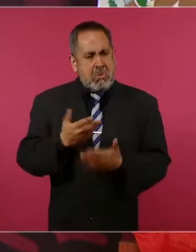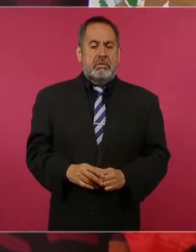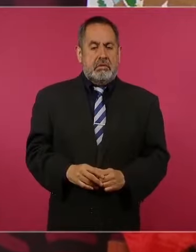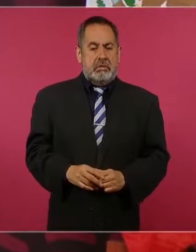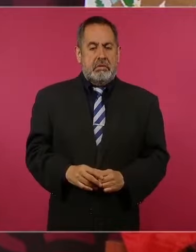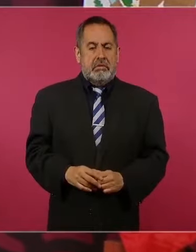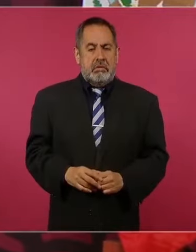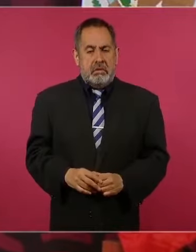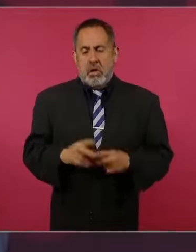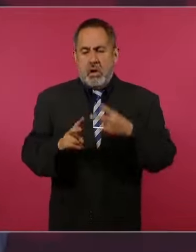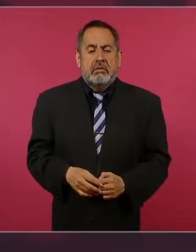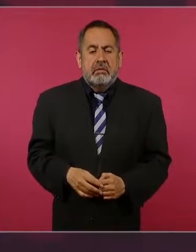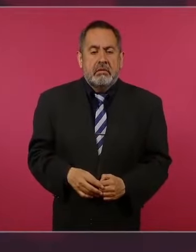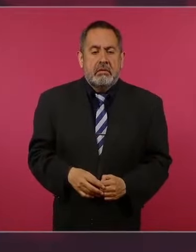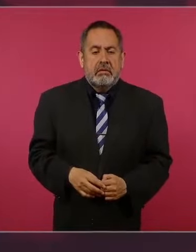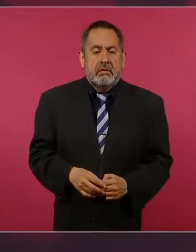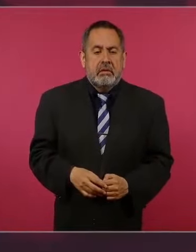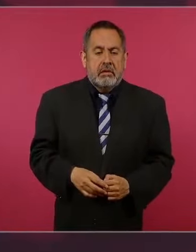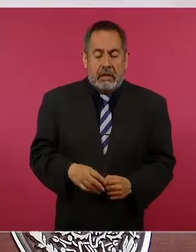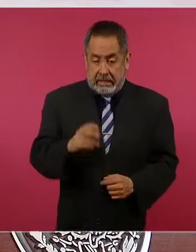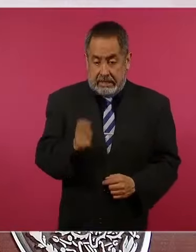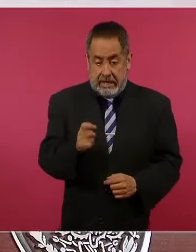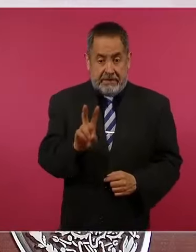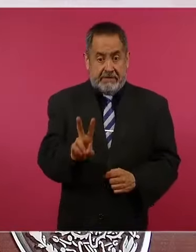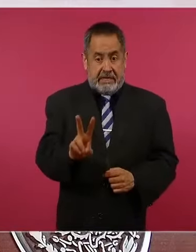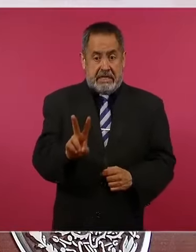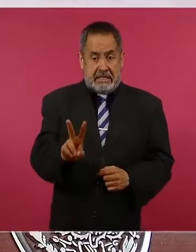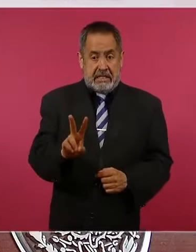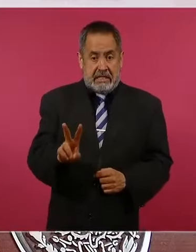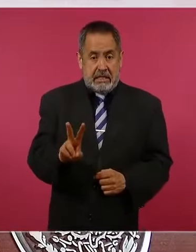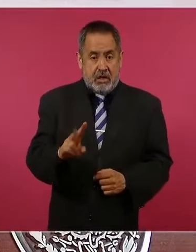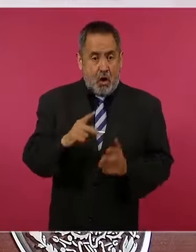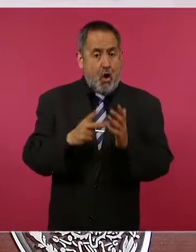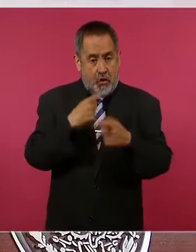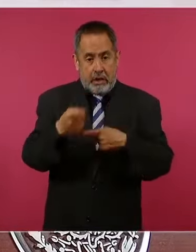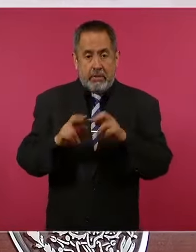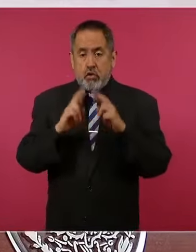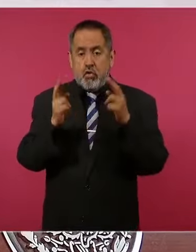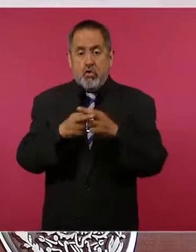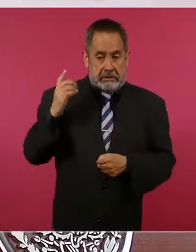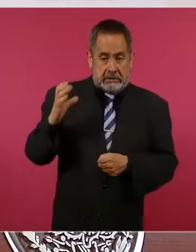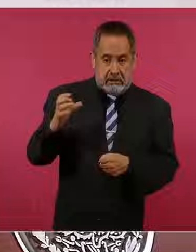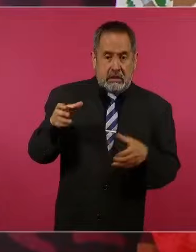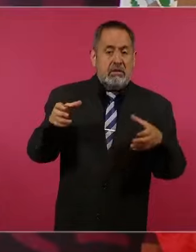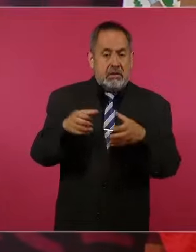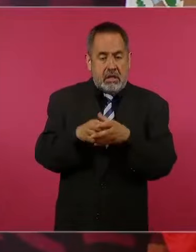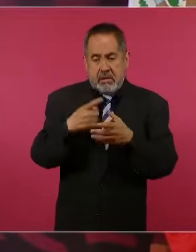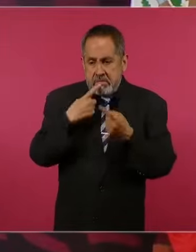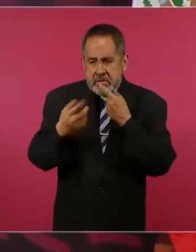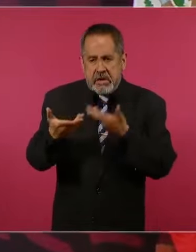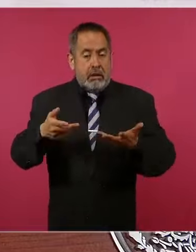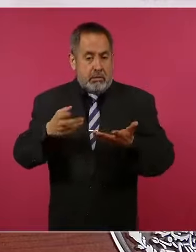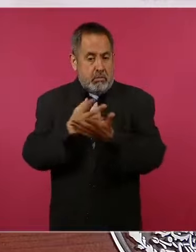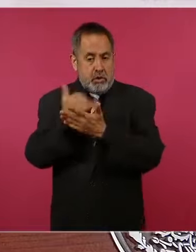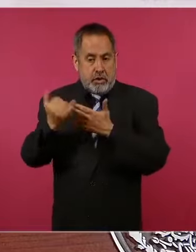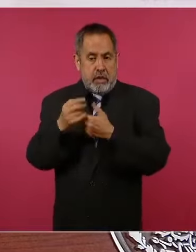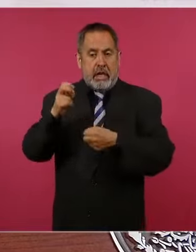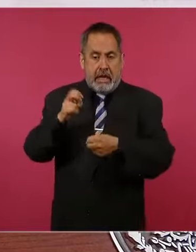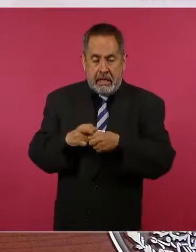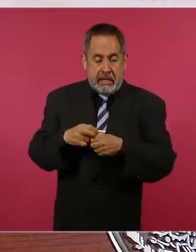respetuoso, van bien las cosas. Este viernes va a haber una reunión en Washington para ver proyectos